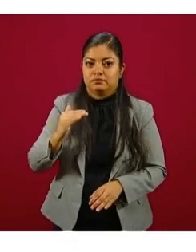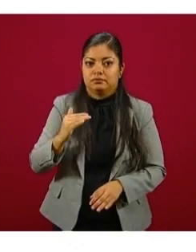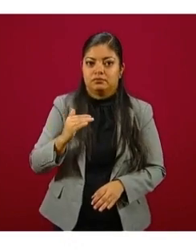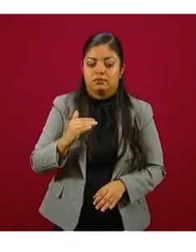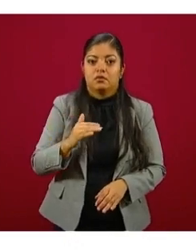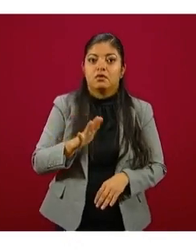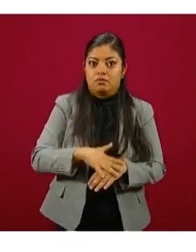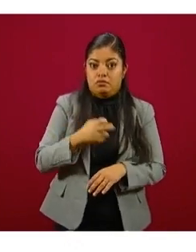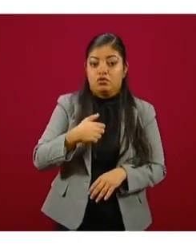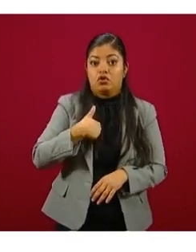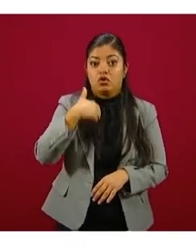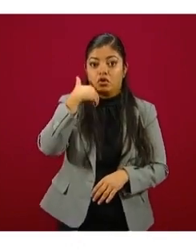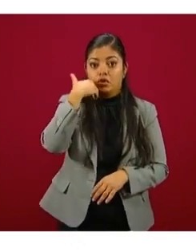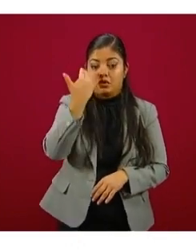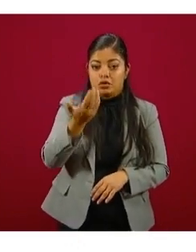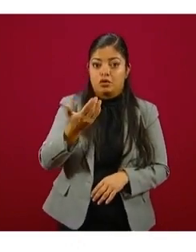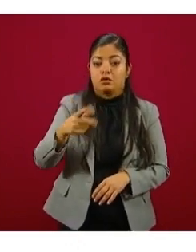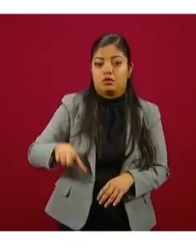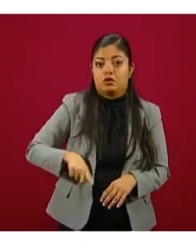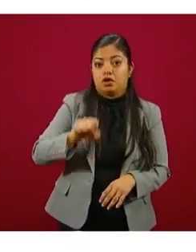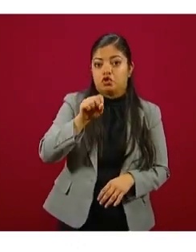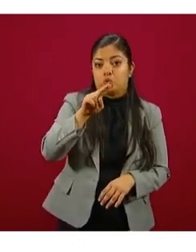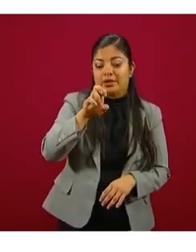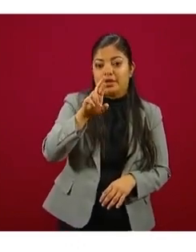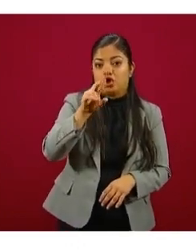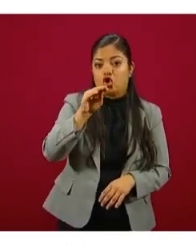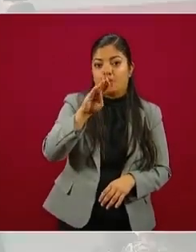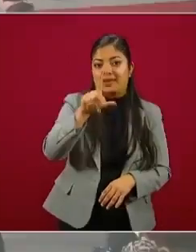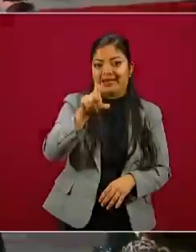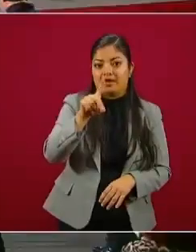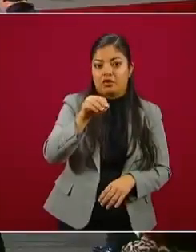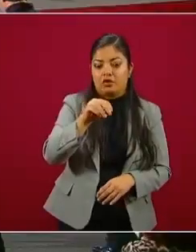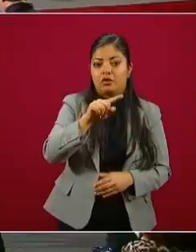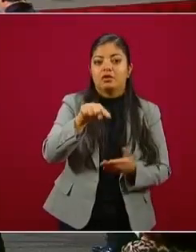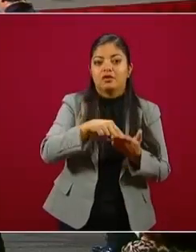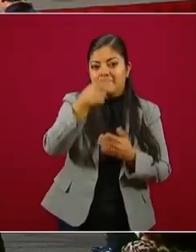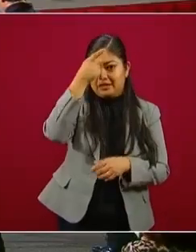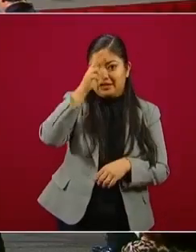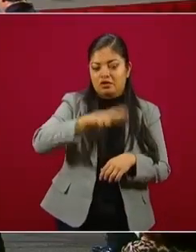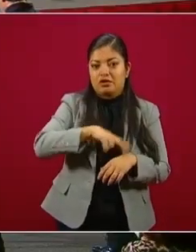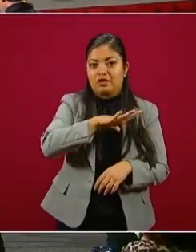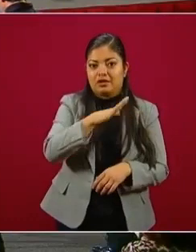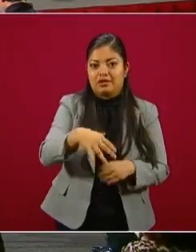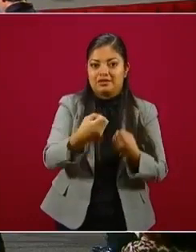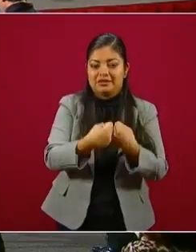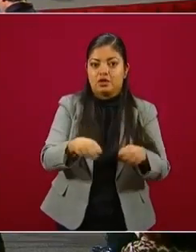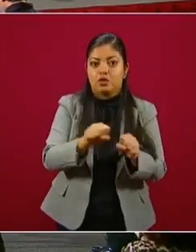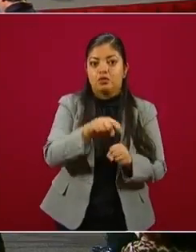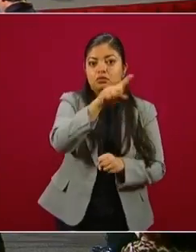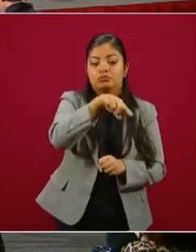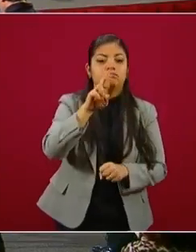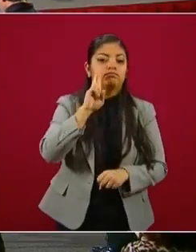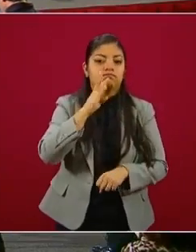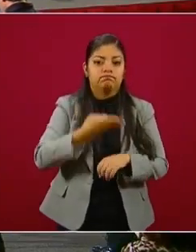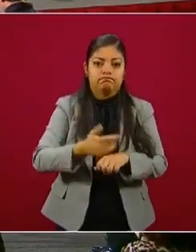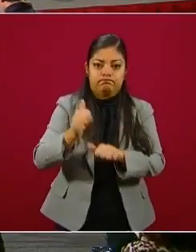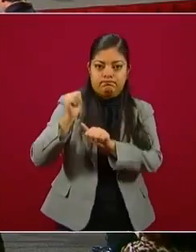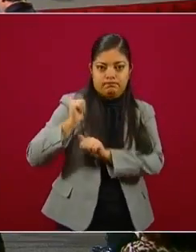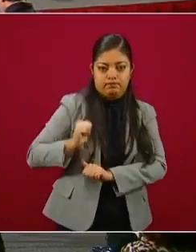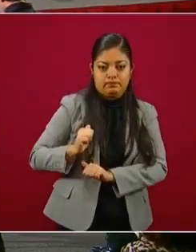y agradezco a Zoé Robledo, director general del Seguro Social, ellos serán la autoridad operativa